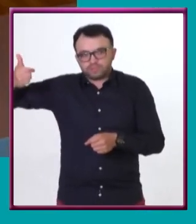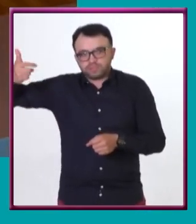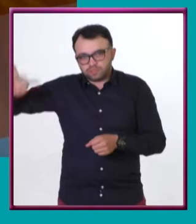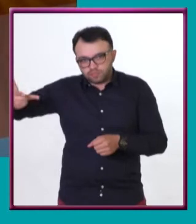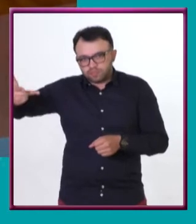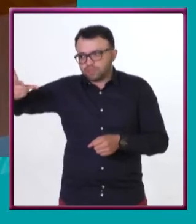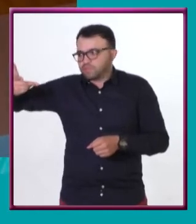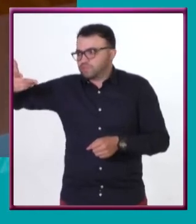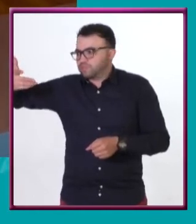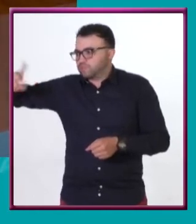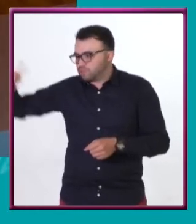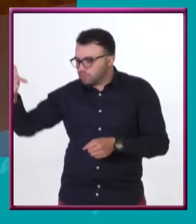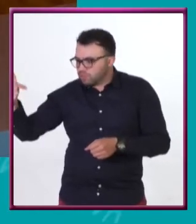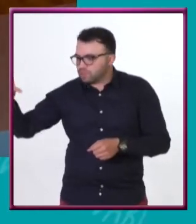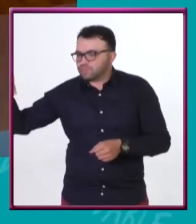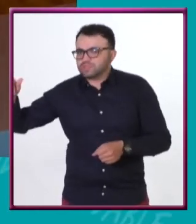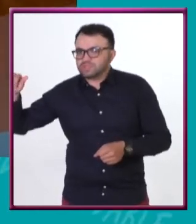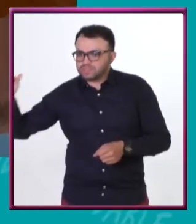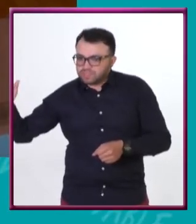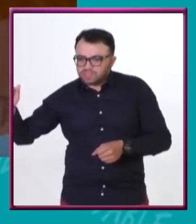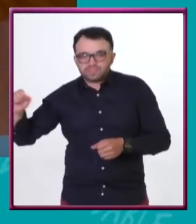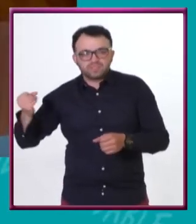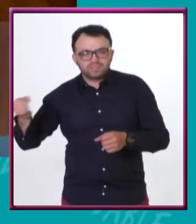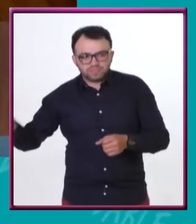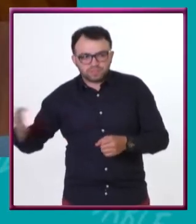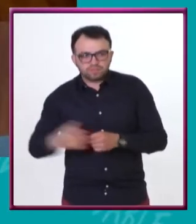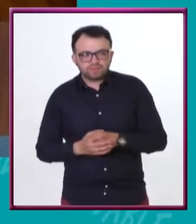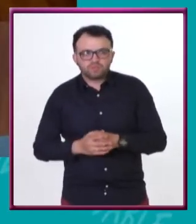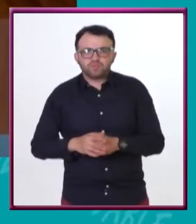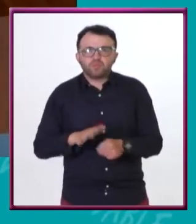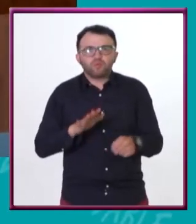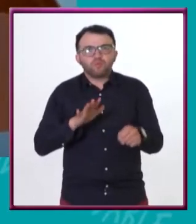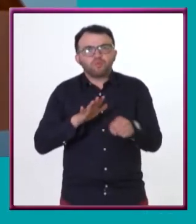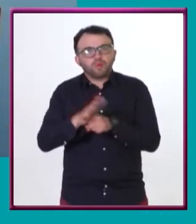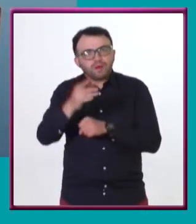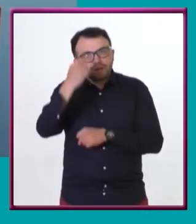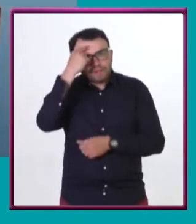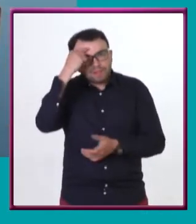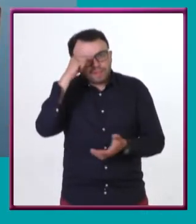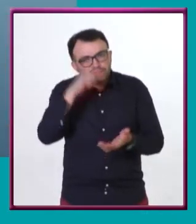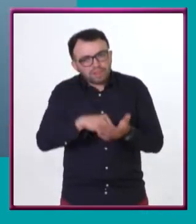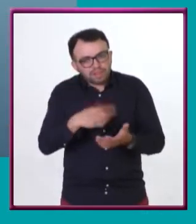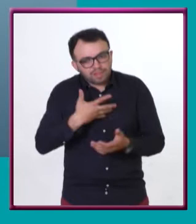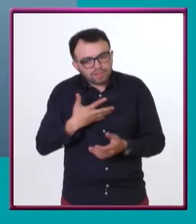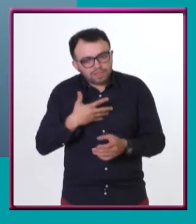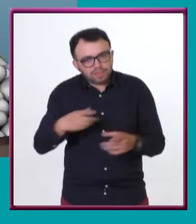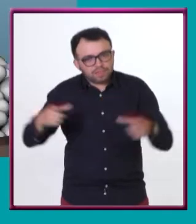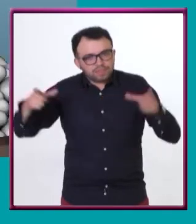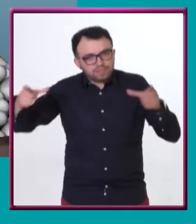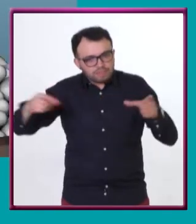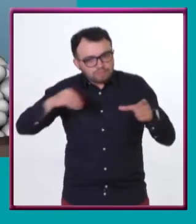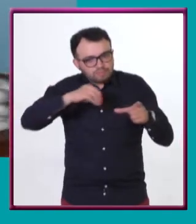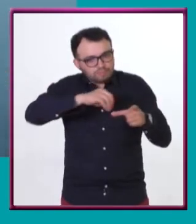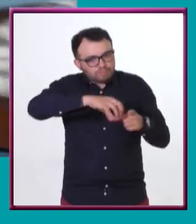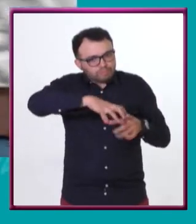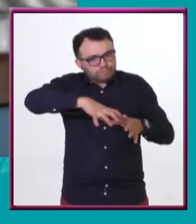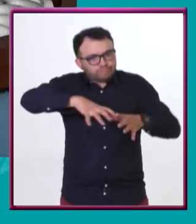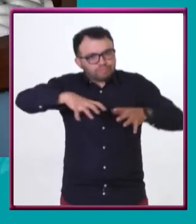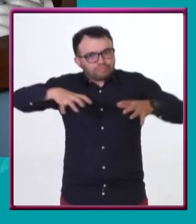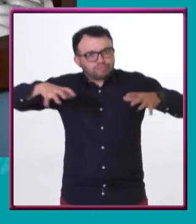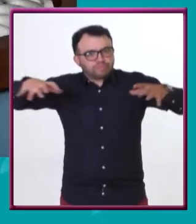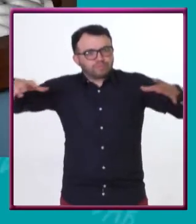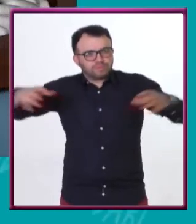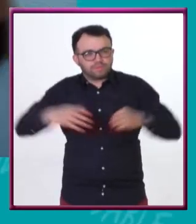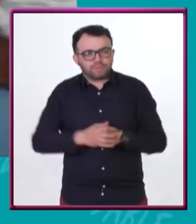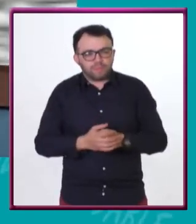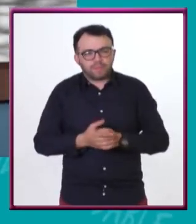granos en la siguiente casilla, ¿cuánto cereal habría sobre nuestro tablero? Tal vez si nos quedamos pensando en las primeras